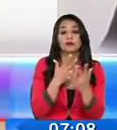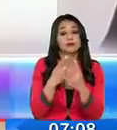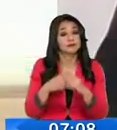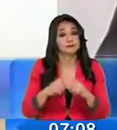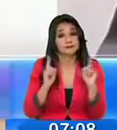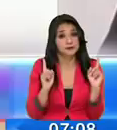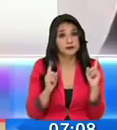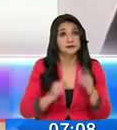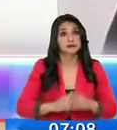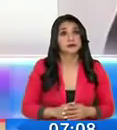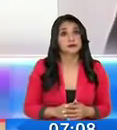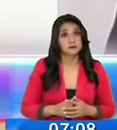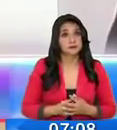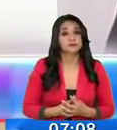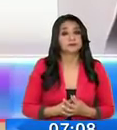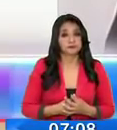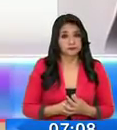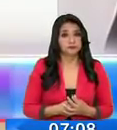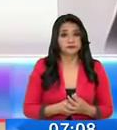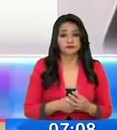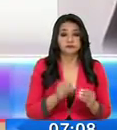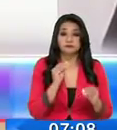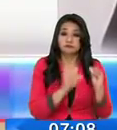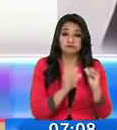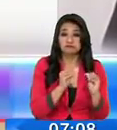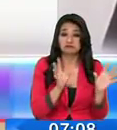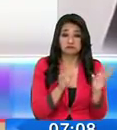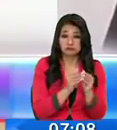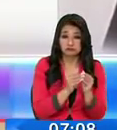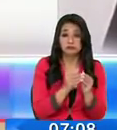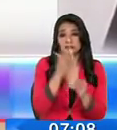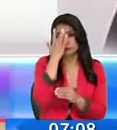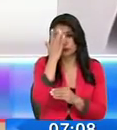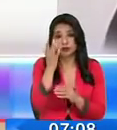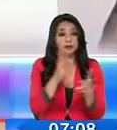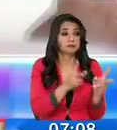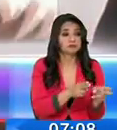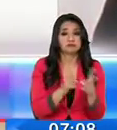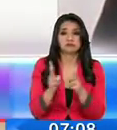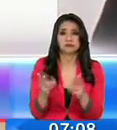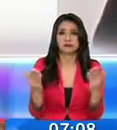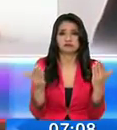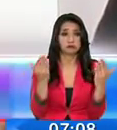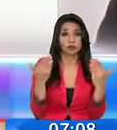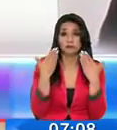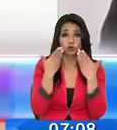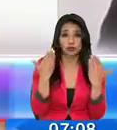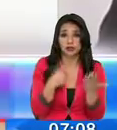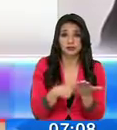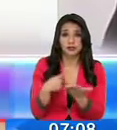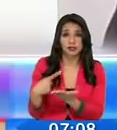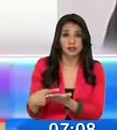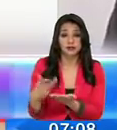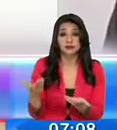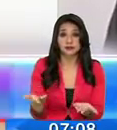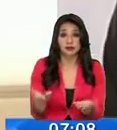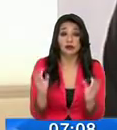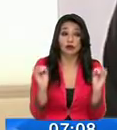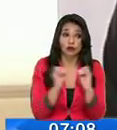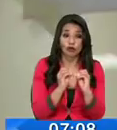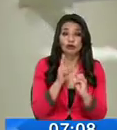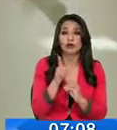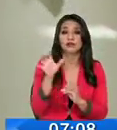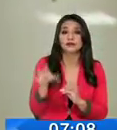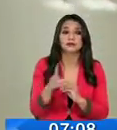analizó en su contenido esencial por qué serían los mismos hechos y tampoco cuál sería la pretensión punitiva del